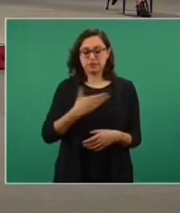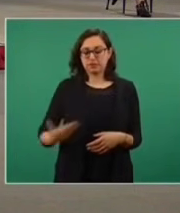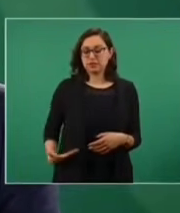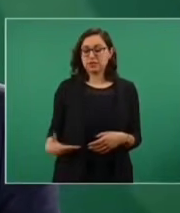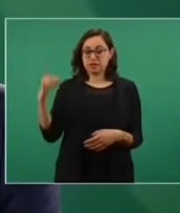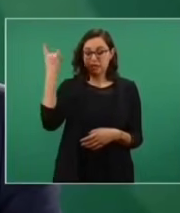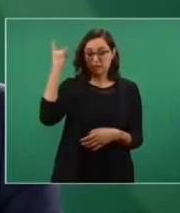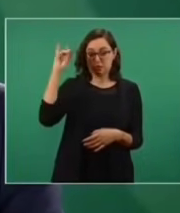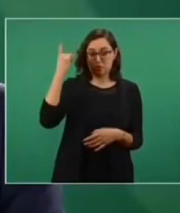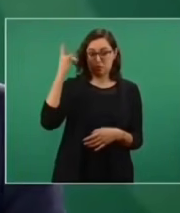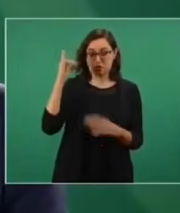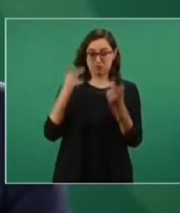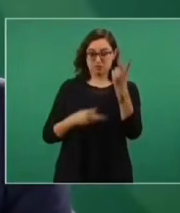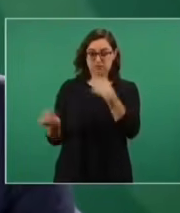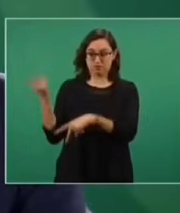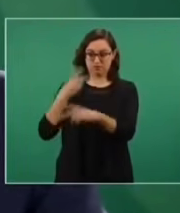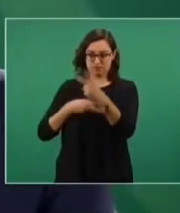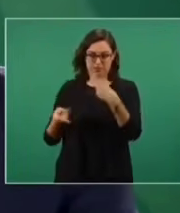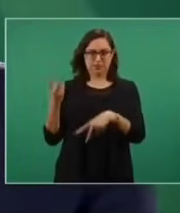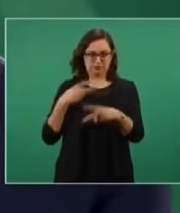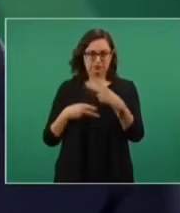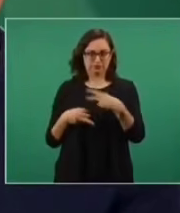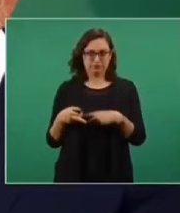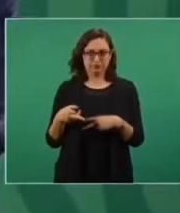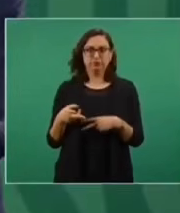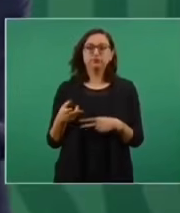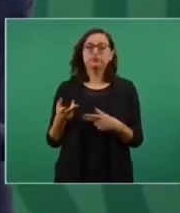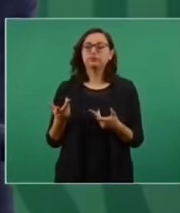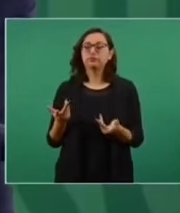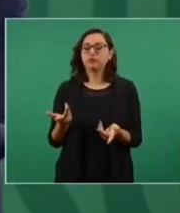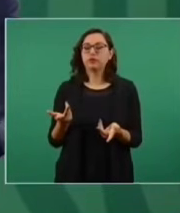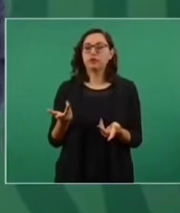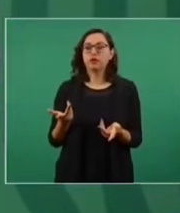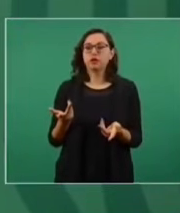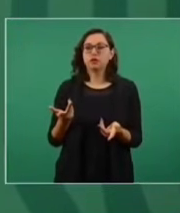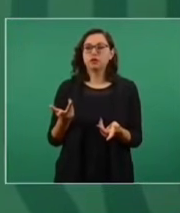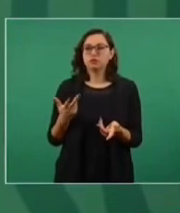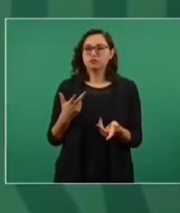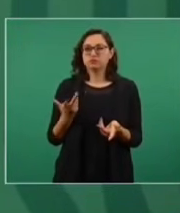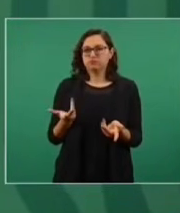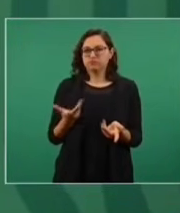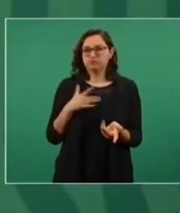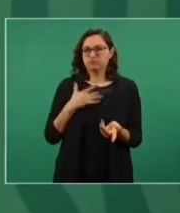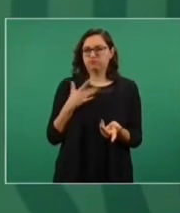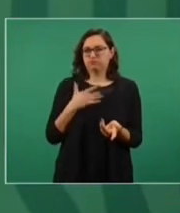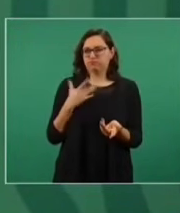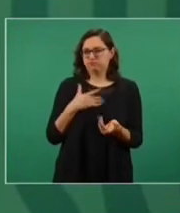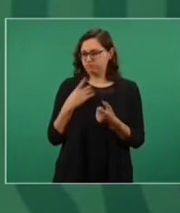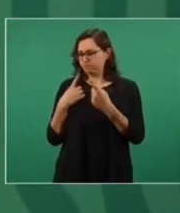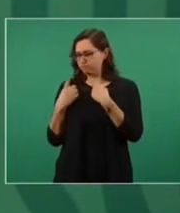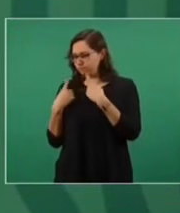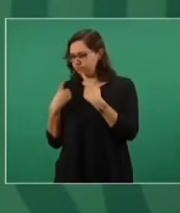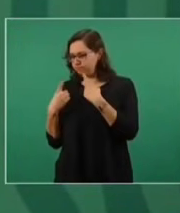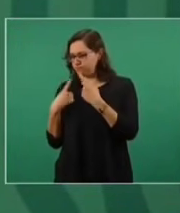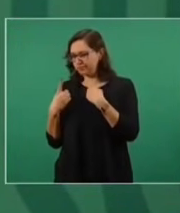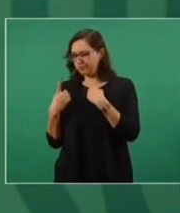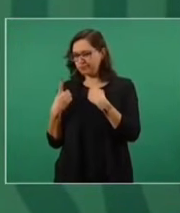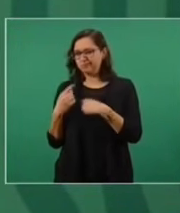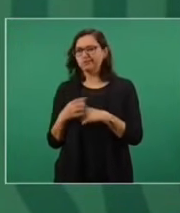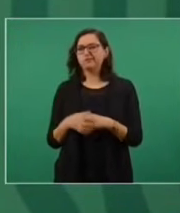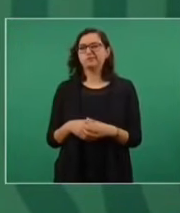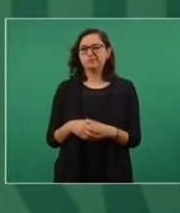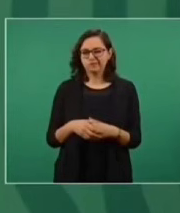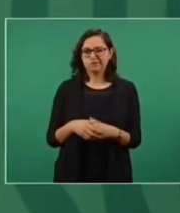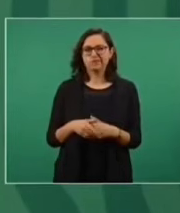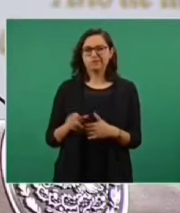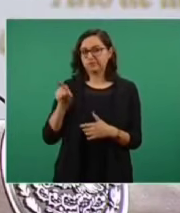se acordó que por la experiencia que ellos tienen